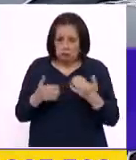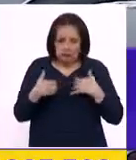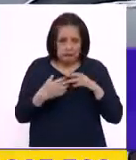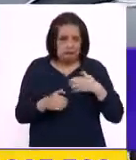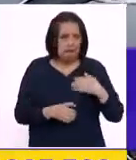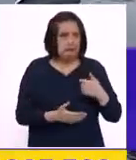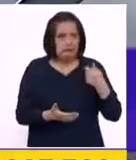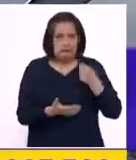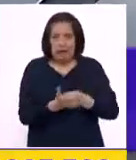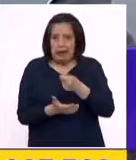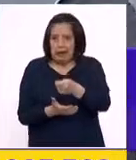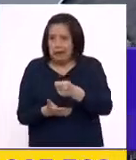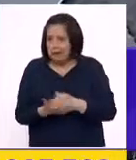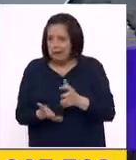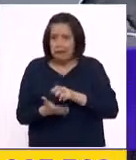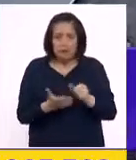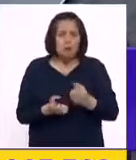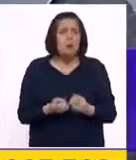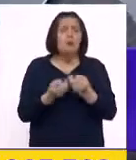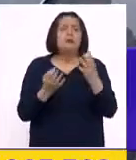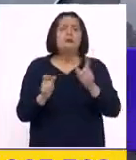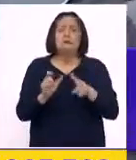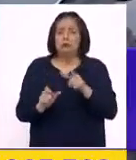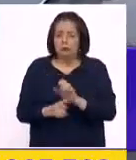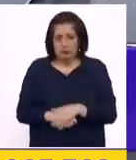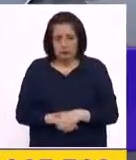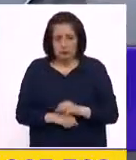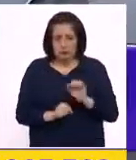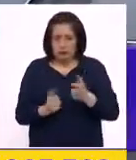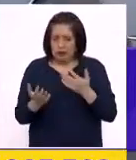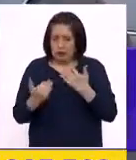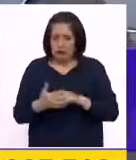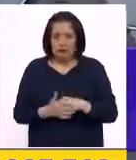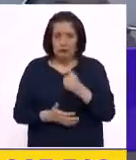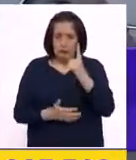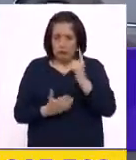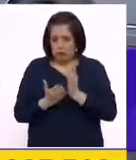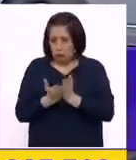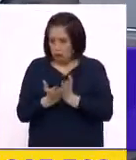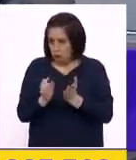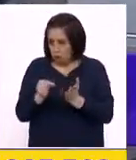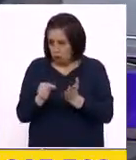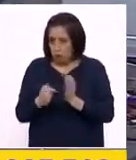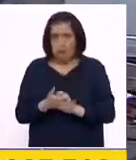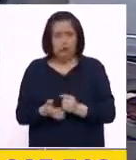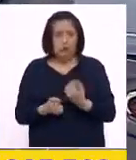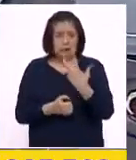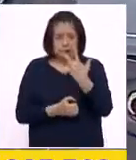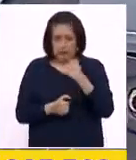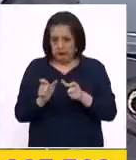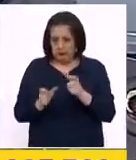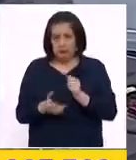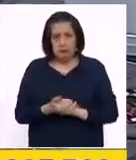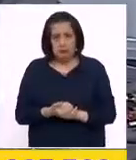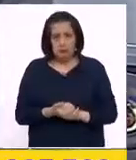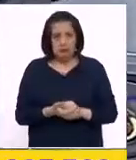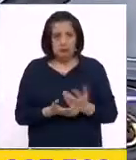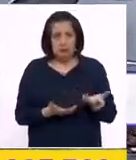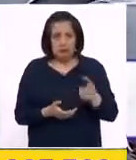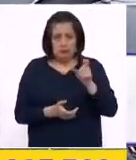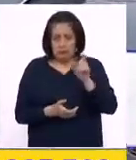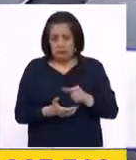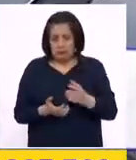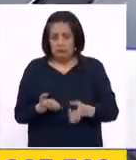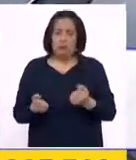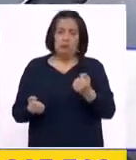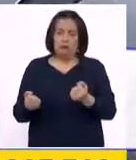sustentar sueldos. ¿A cuánto personal tú tienes a cargo? Si hablamos de solamente una embarcación, estamos abarcando de 3 personas. La persona que es